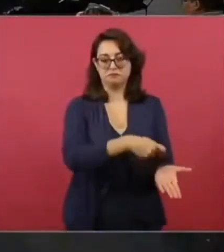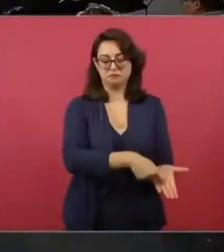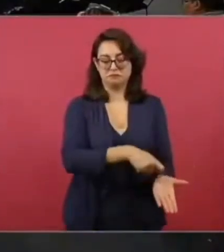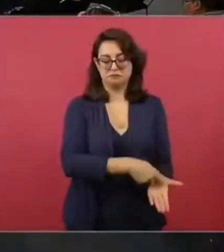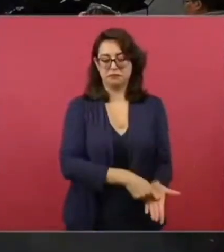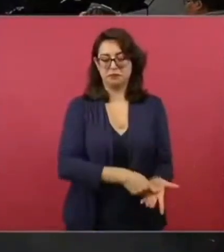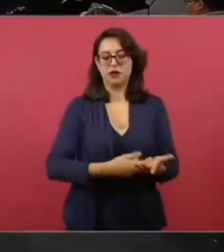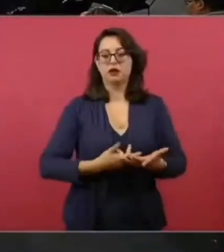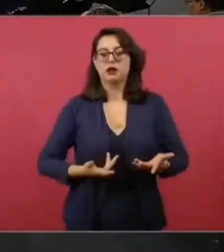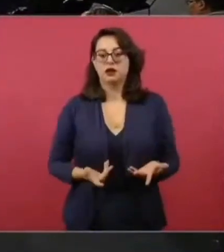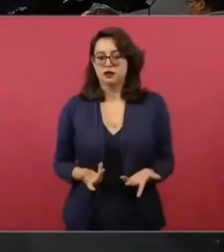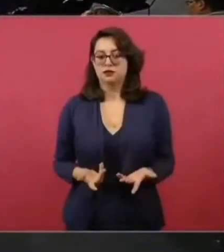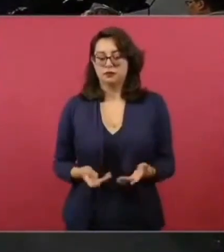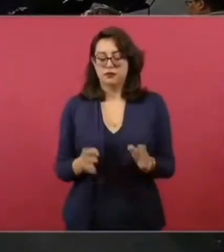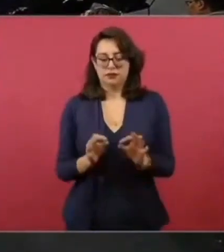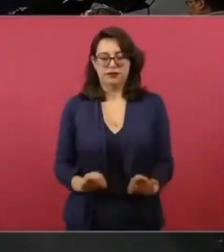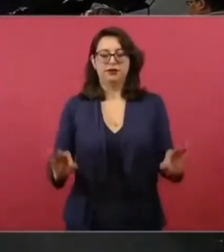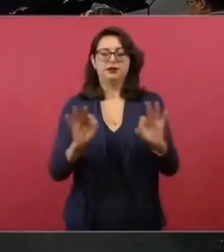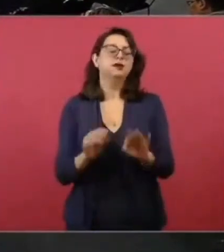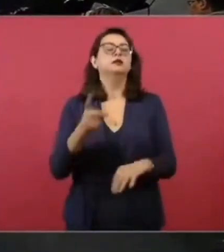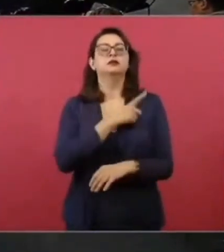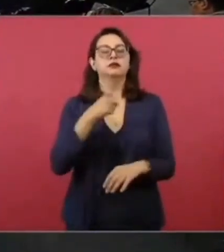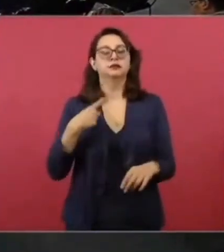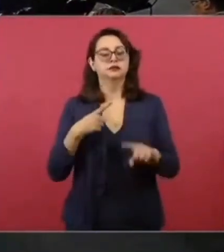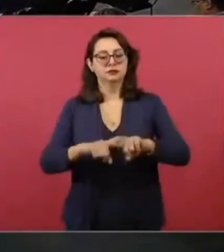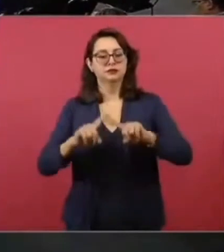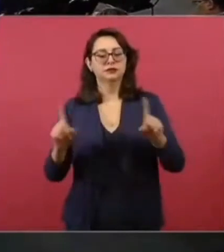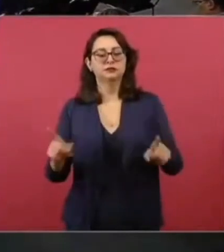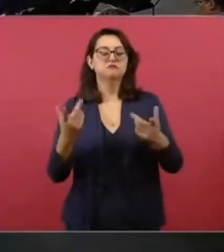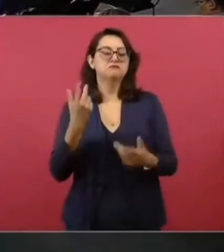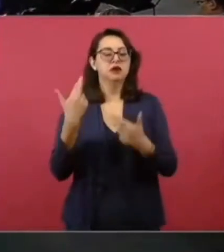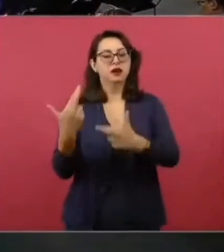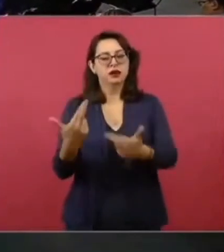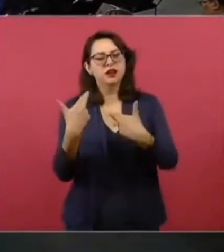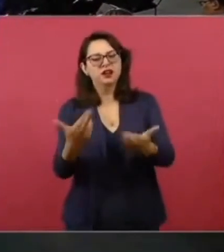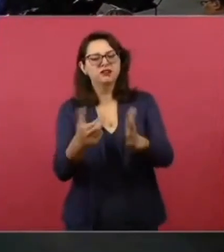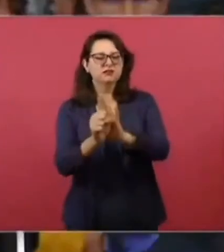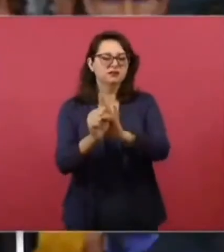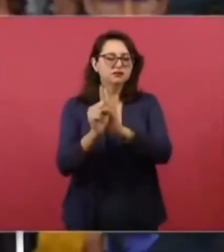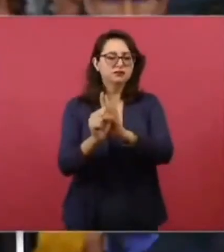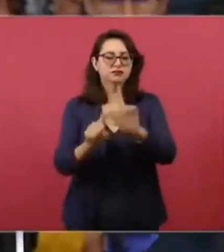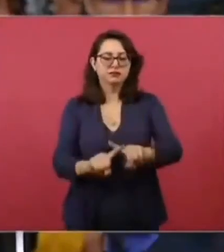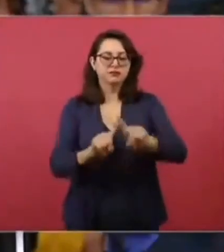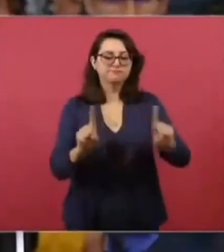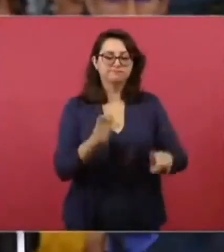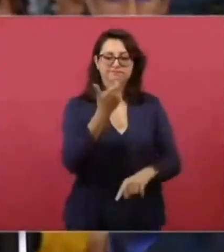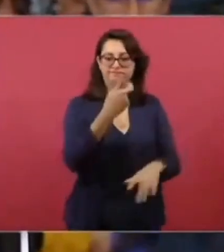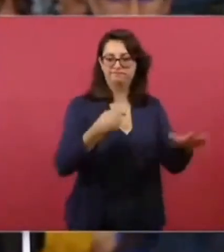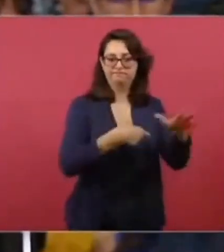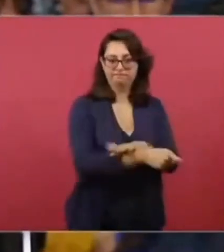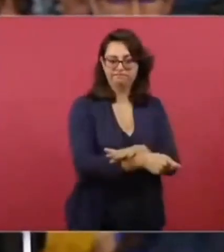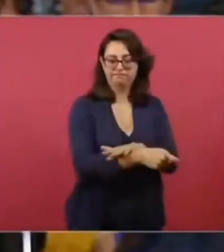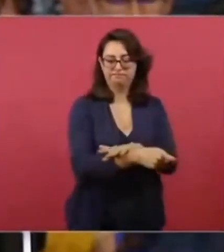es importante saber también este concepto del carácter simbólico, porque a diferencia de los reporteros, incluidos los